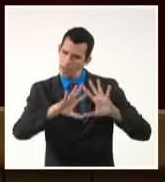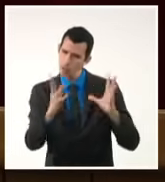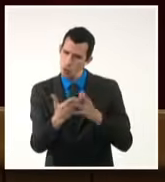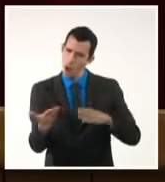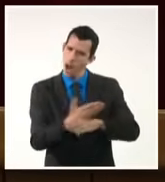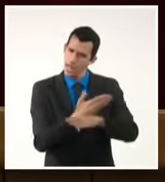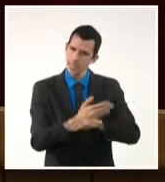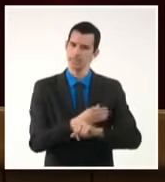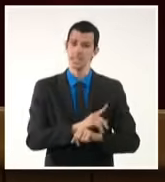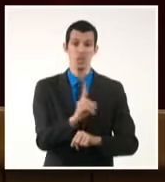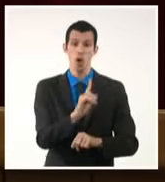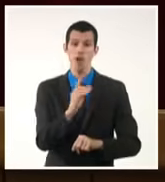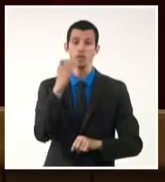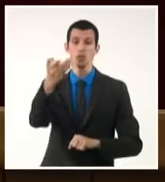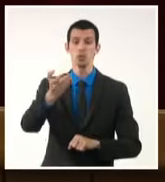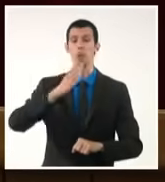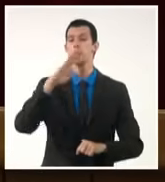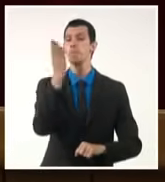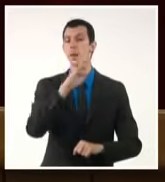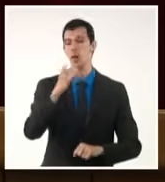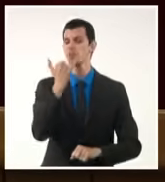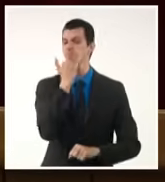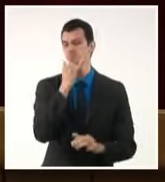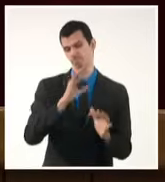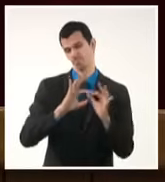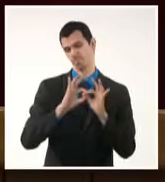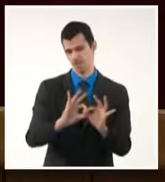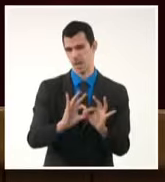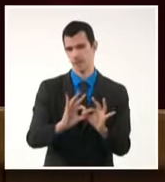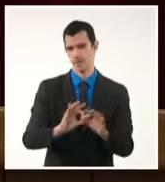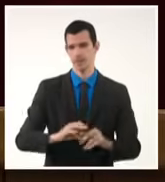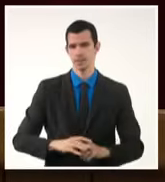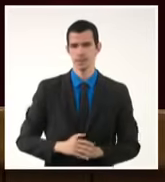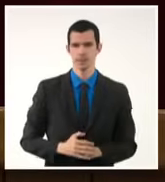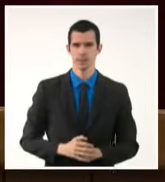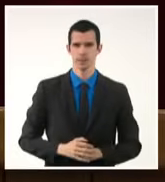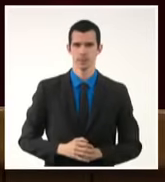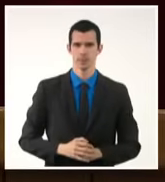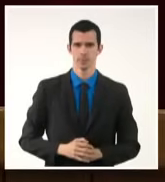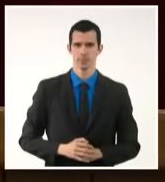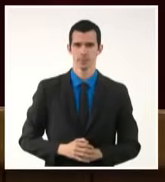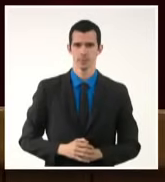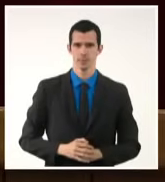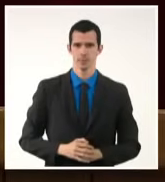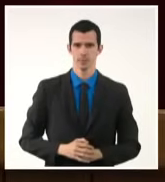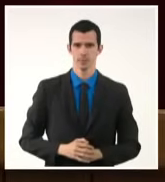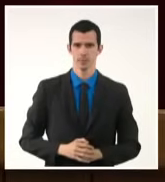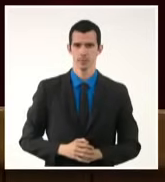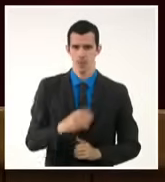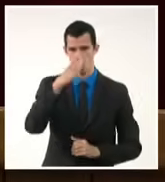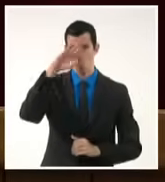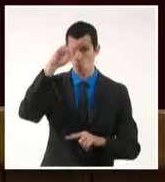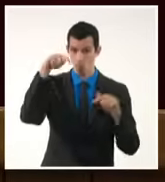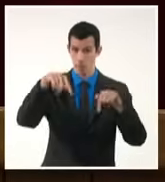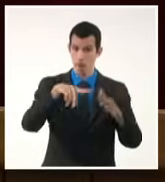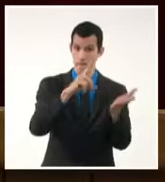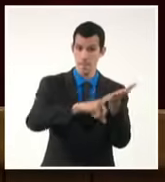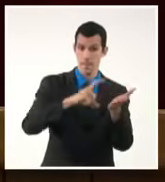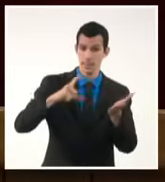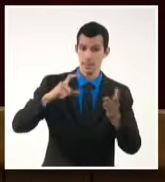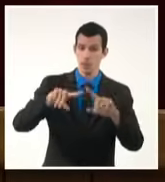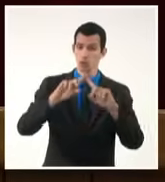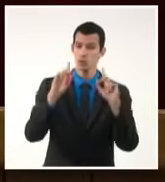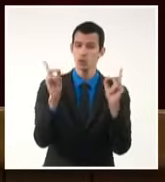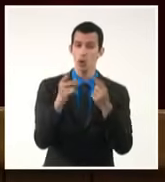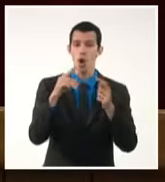cita. La dirigencia del partido y el gobierno, desde los municipios hasta la nación, han abordado el tema